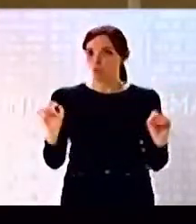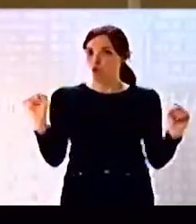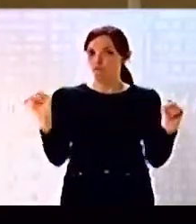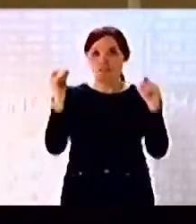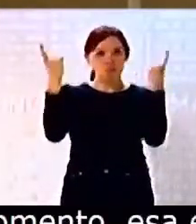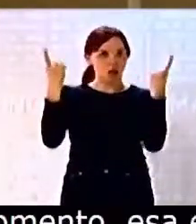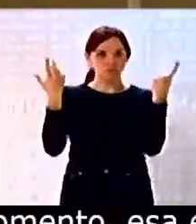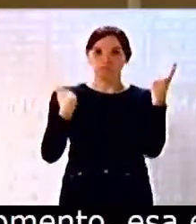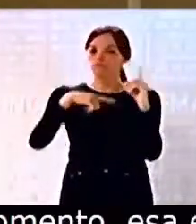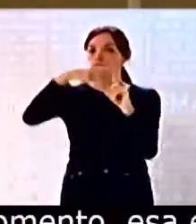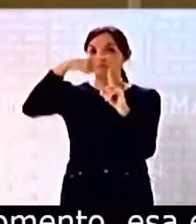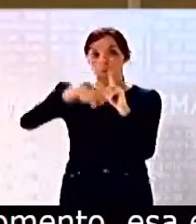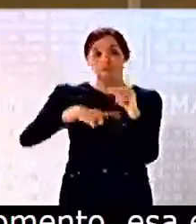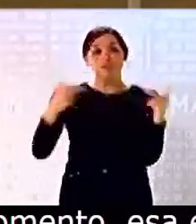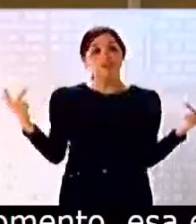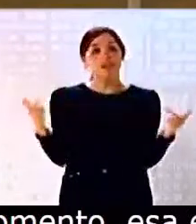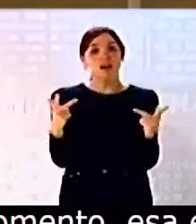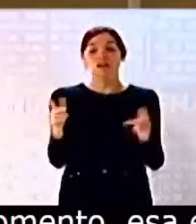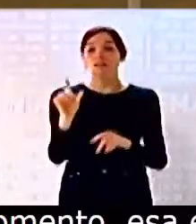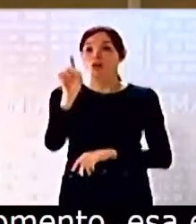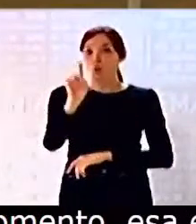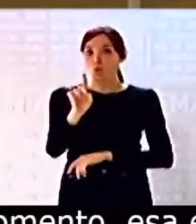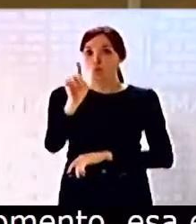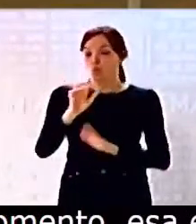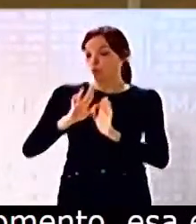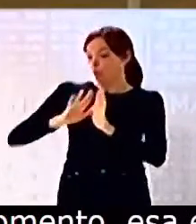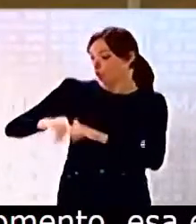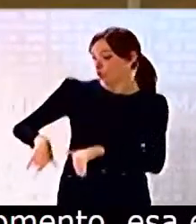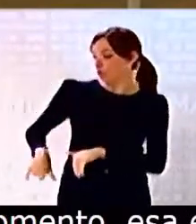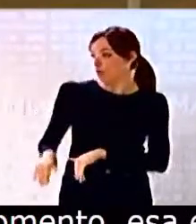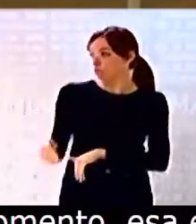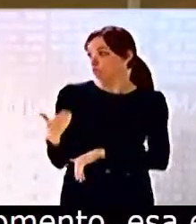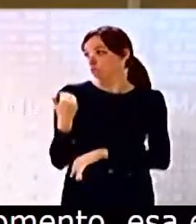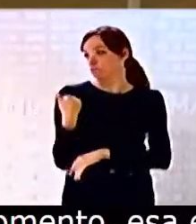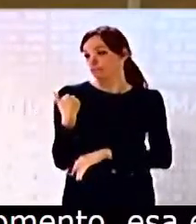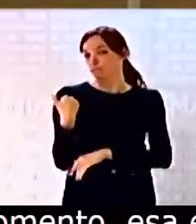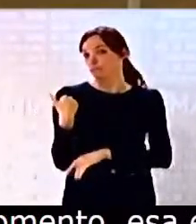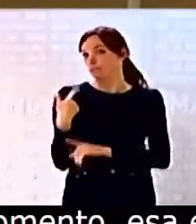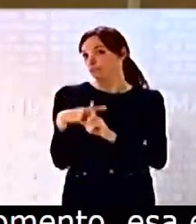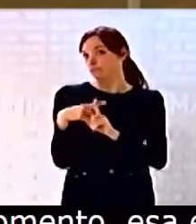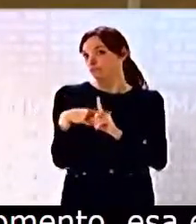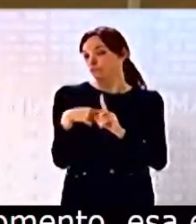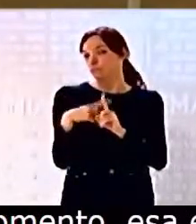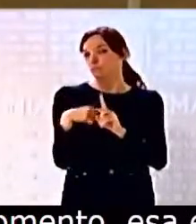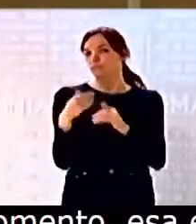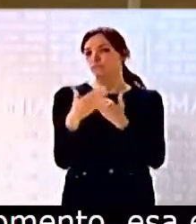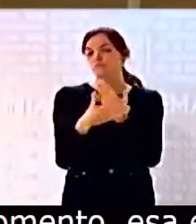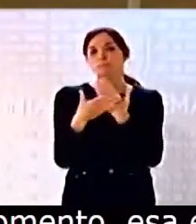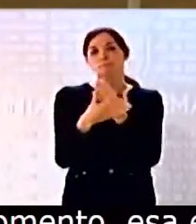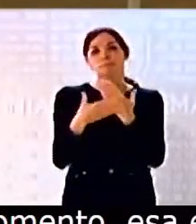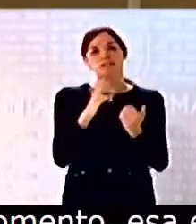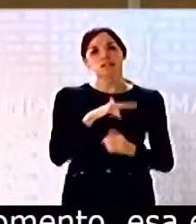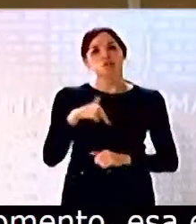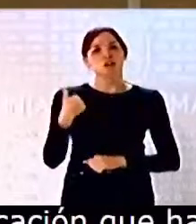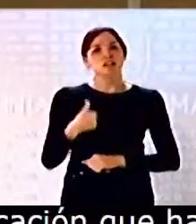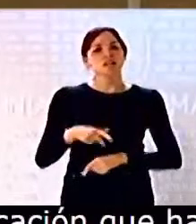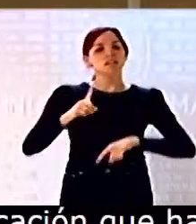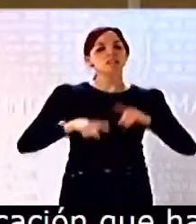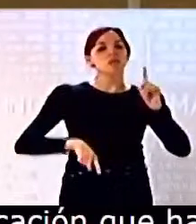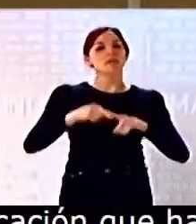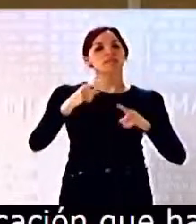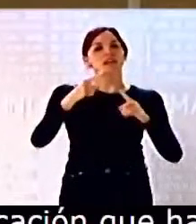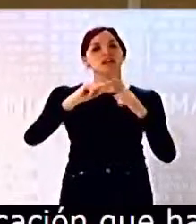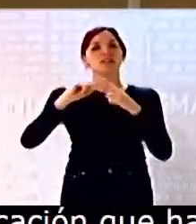oficial. Nivel de alerta 1 en la última clasificación que hace el Ministerio de Sanidad en función de los